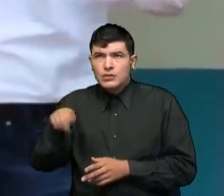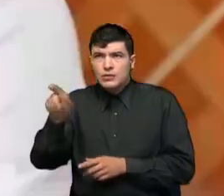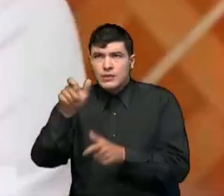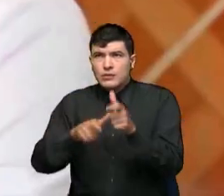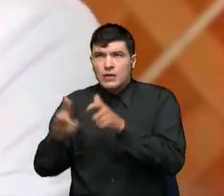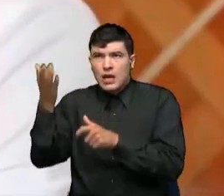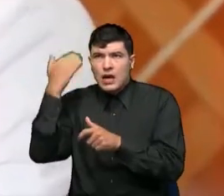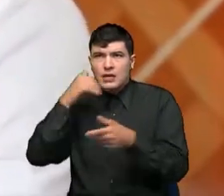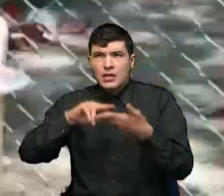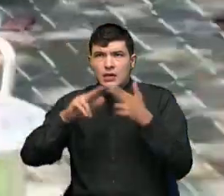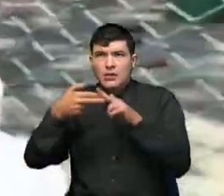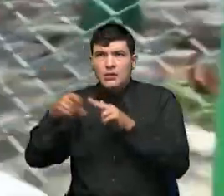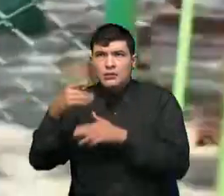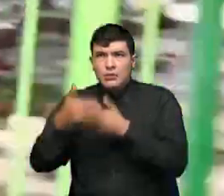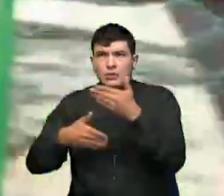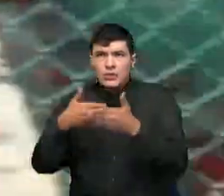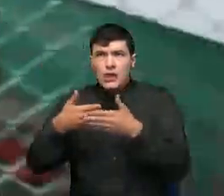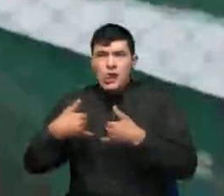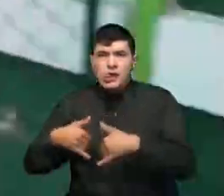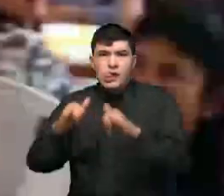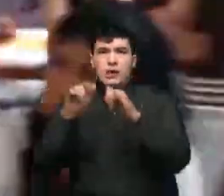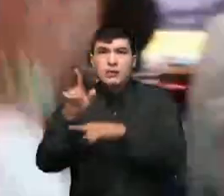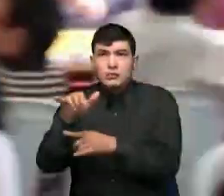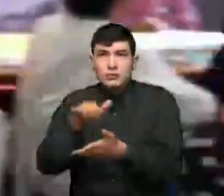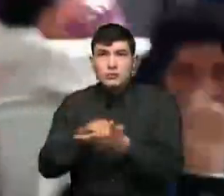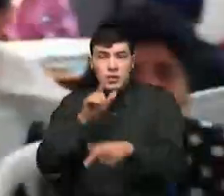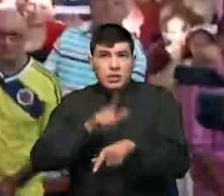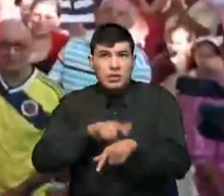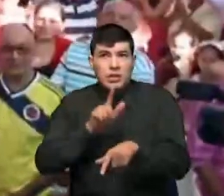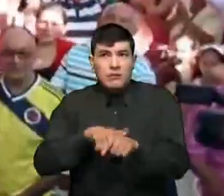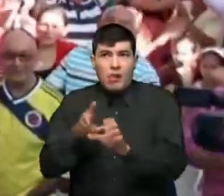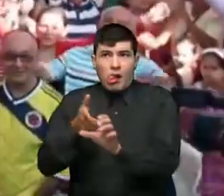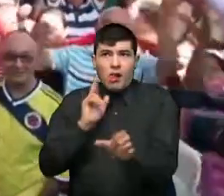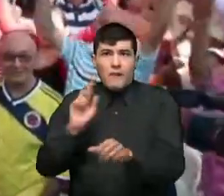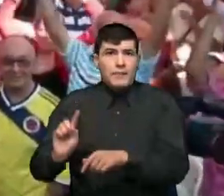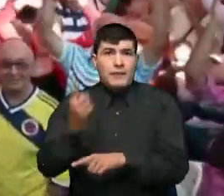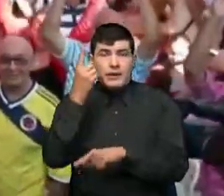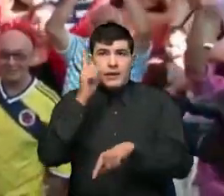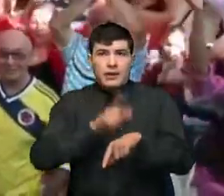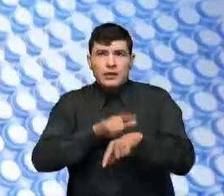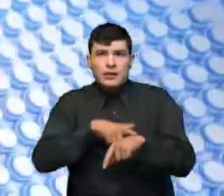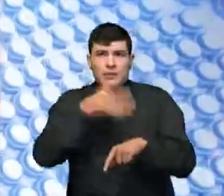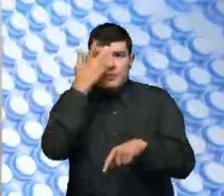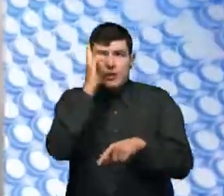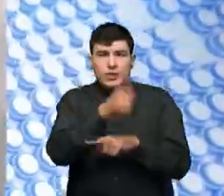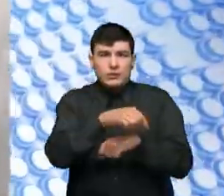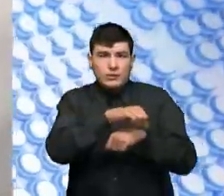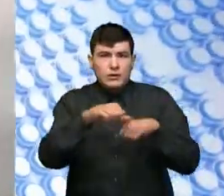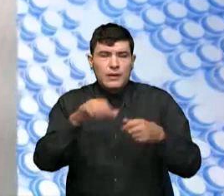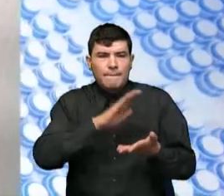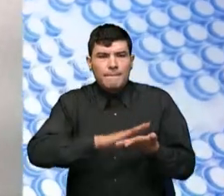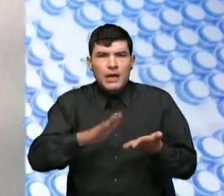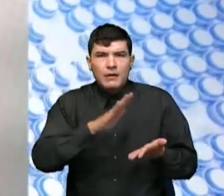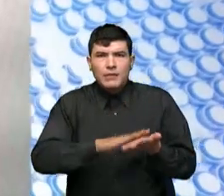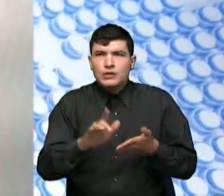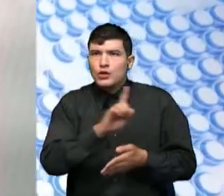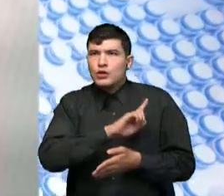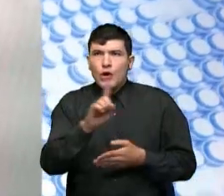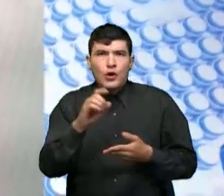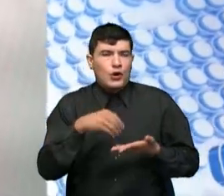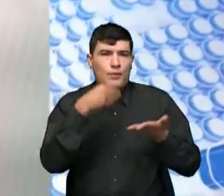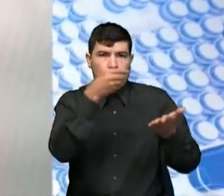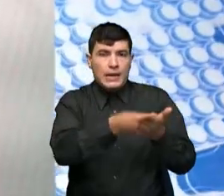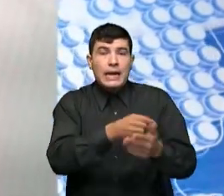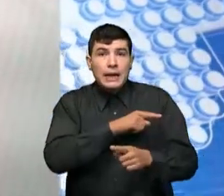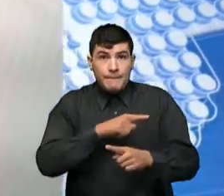procesos judiciales de estafa, ha permanecido la mayoría del tiempo ausente, en el primer periodo por una cirugía, con una licencia no remunerada. Sin